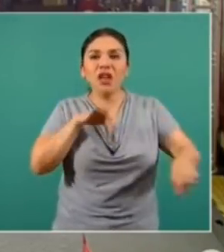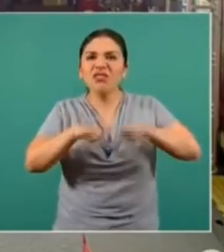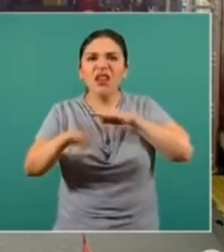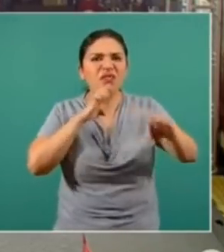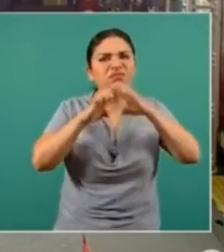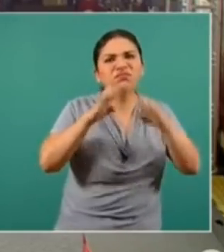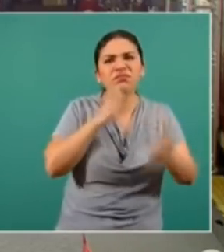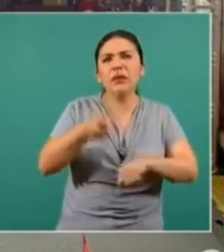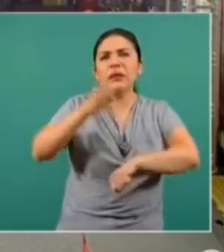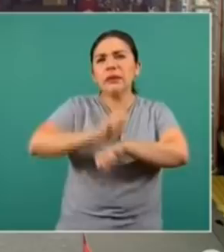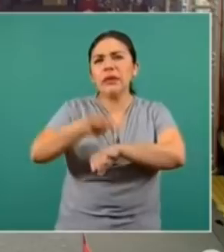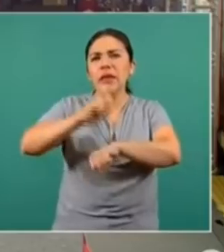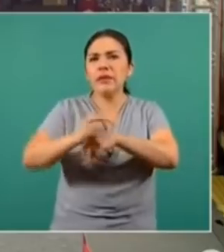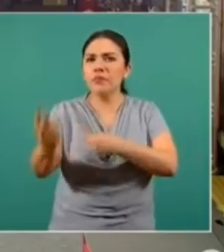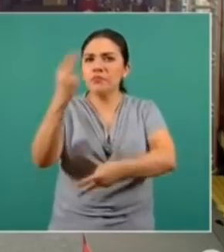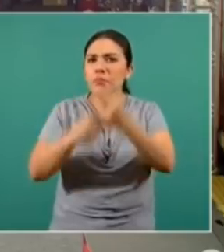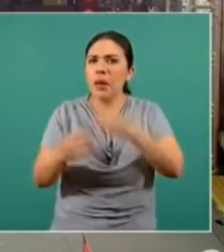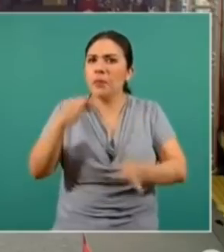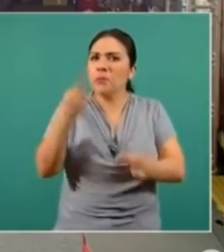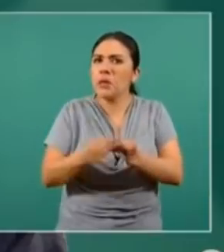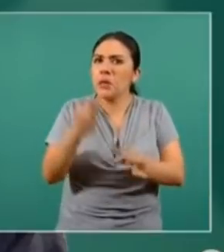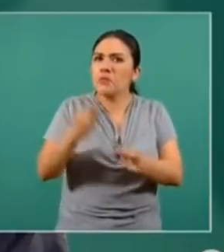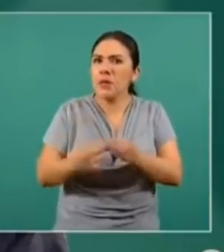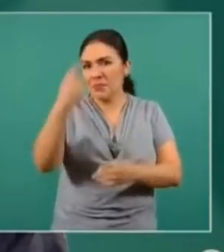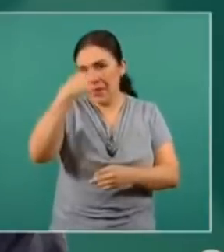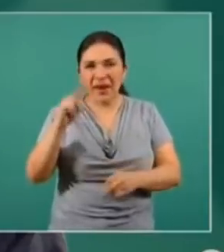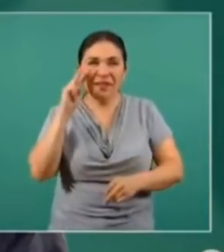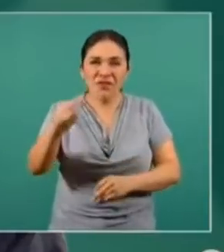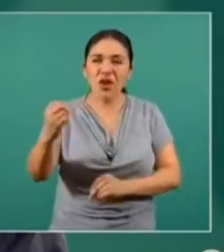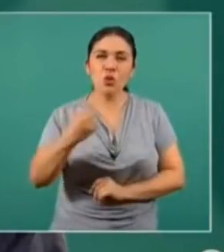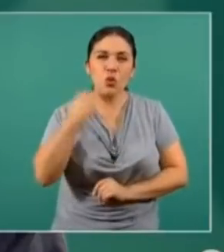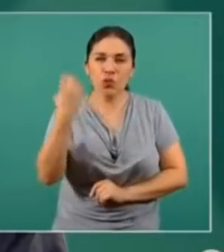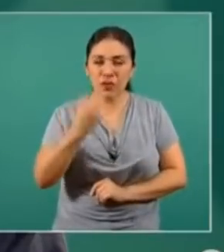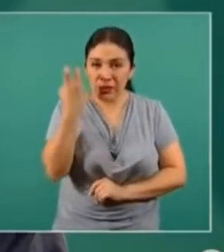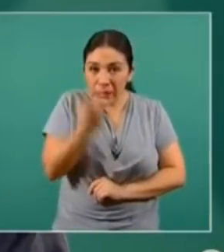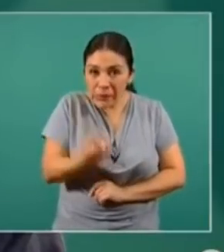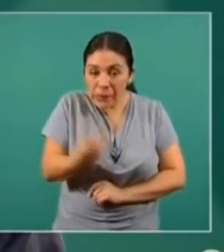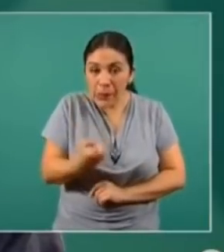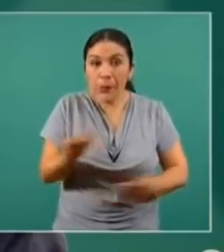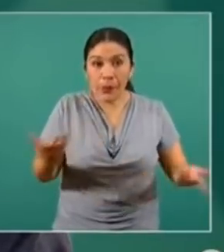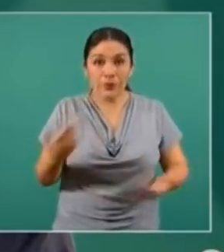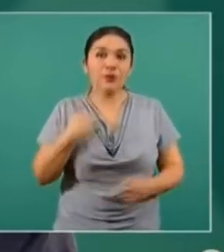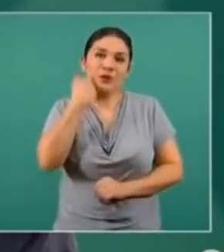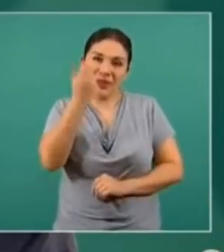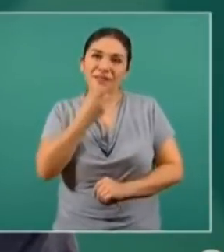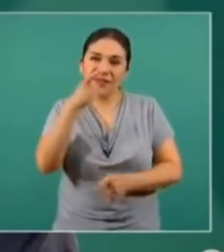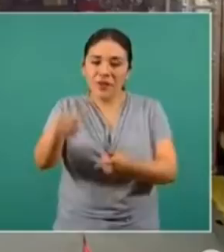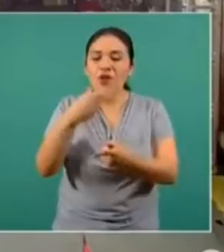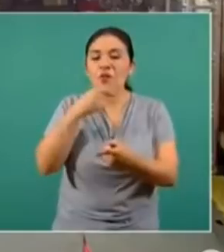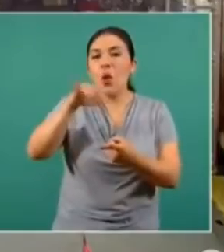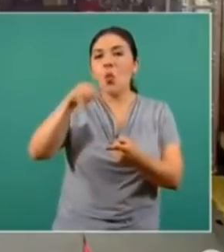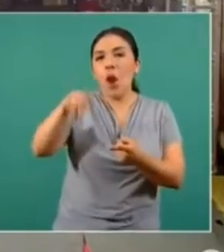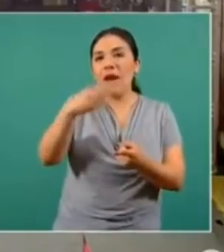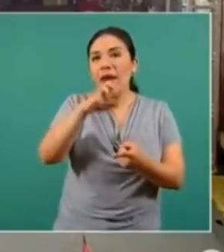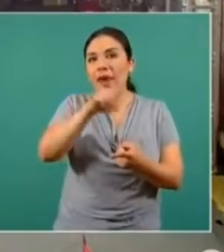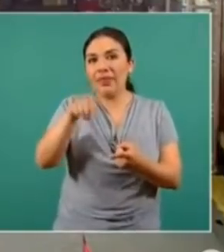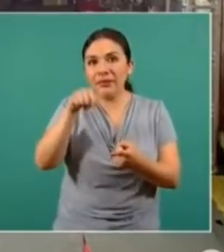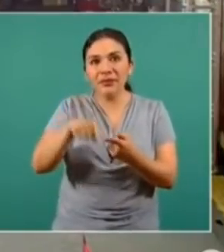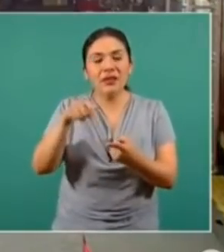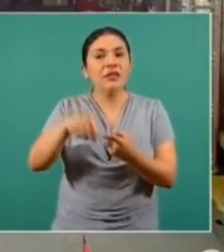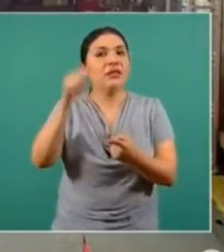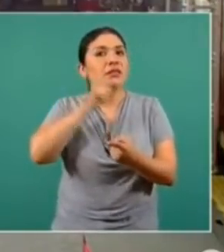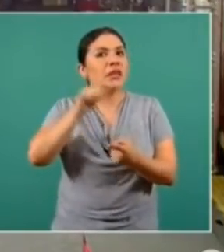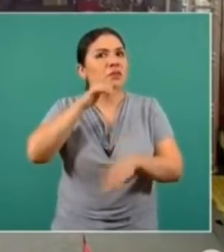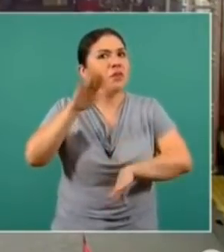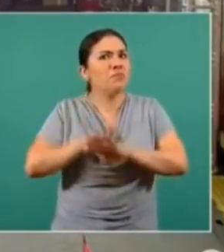que asisten de manera más continua a la conferencia. Sí quiero mencionar aquí a Juan Hernández, porque es quien ha